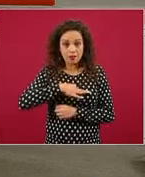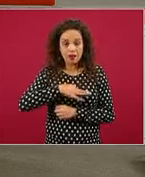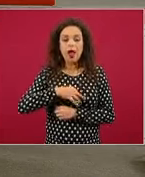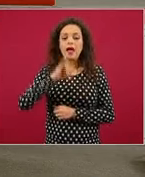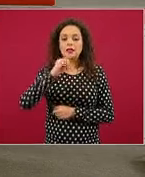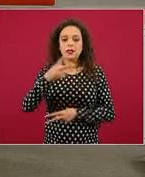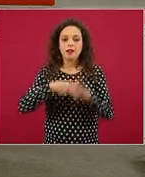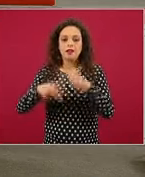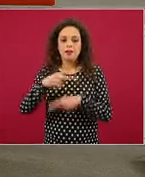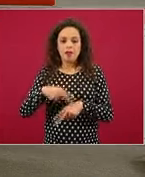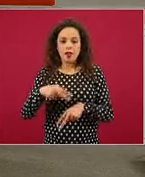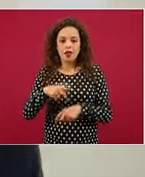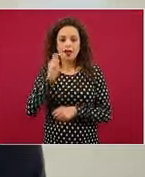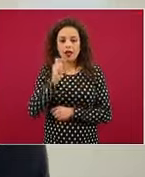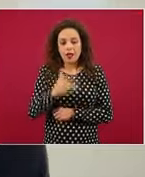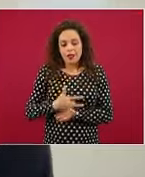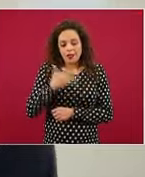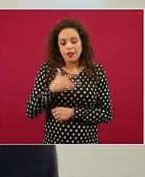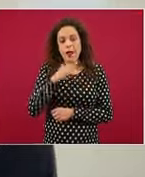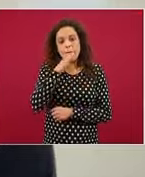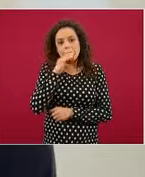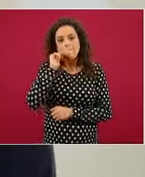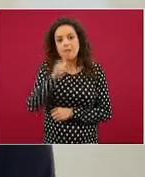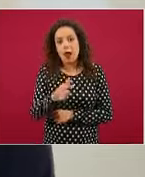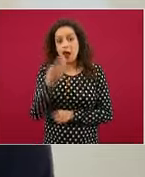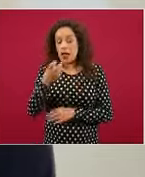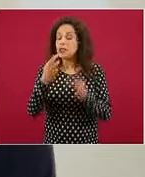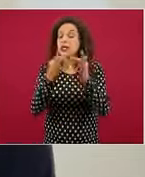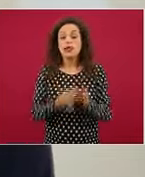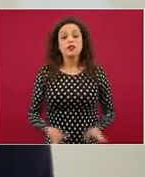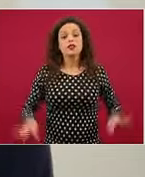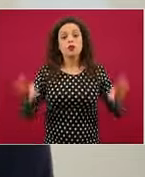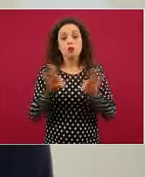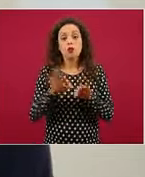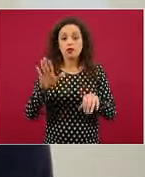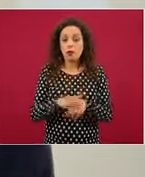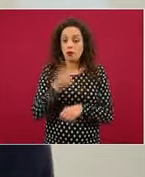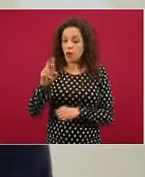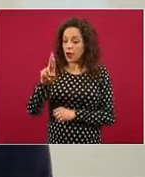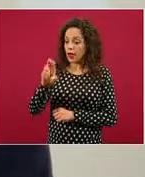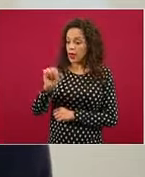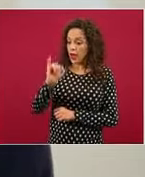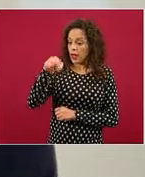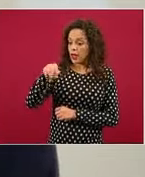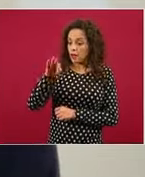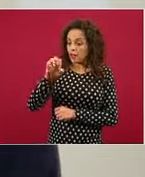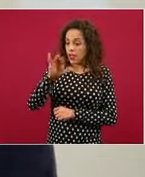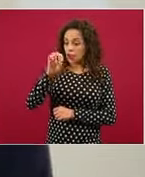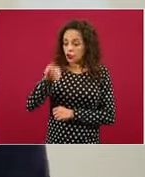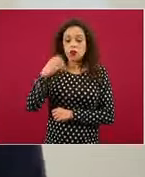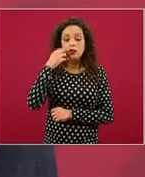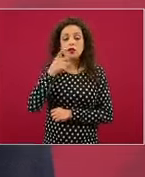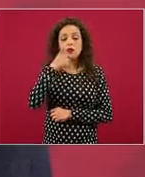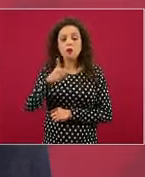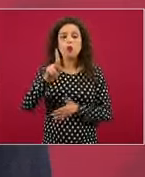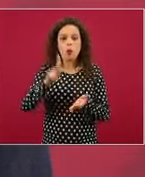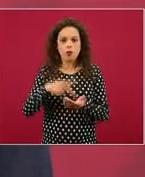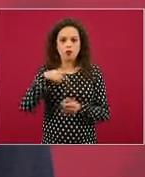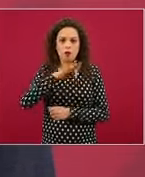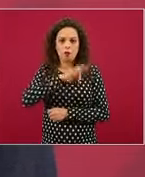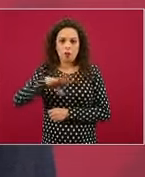decir, signos y síntomas. Y eso es algo importante, porque reinfección significa que yo puedo volver a tener el virus